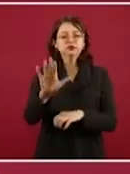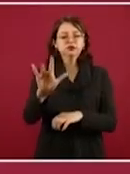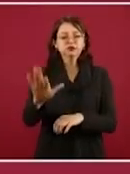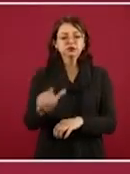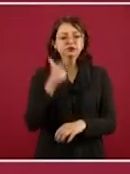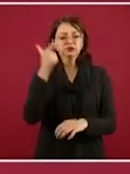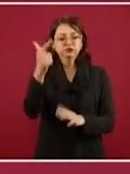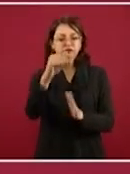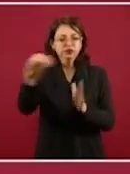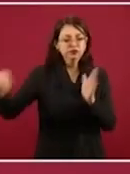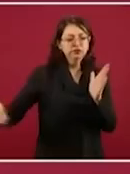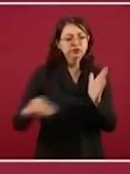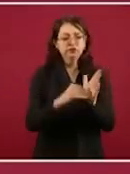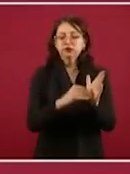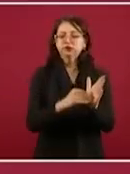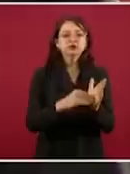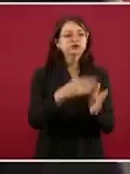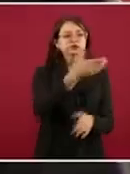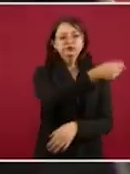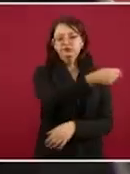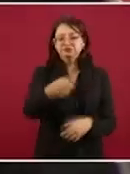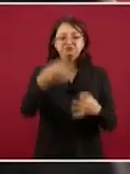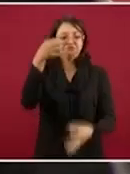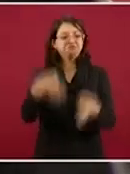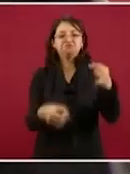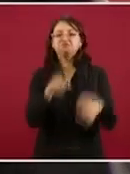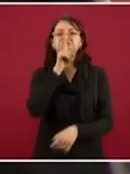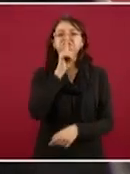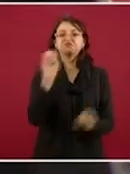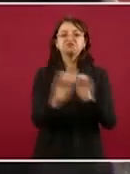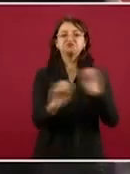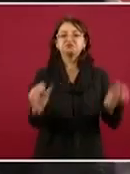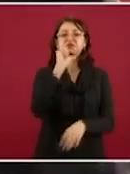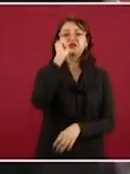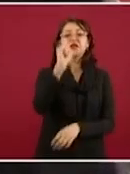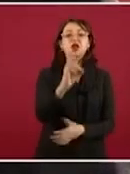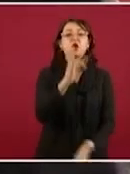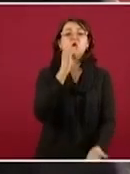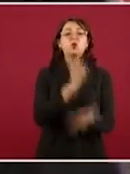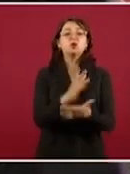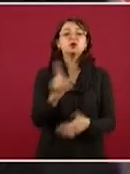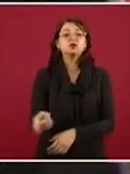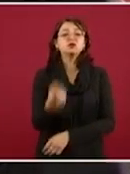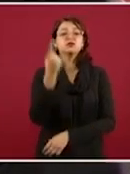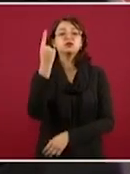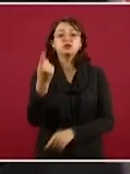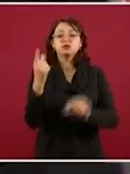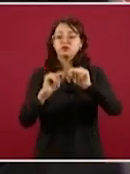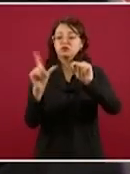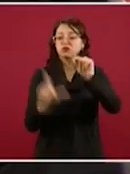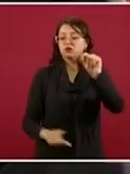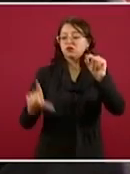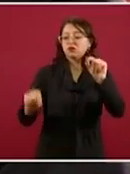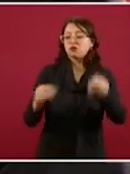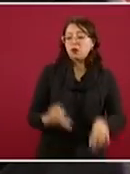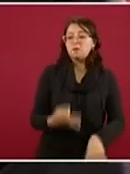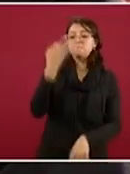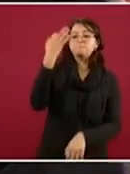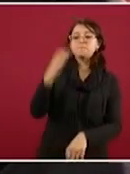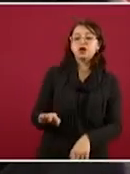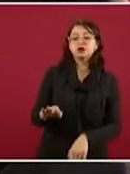1857 ya se establece que al presidente solo se le puede juzgar por traición a la patria y le